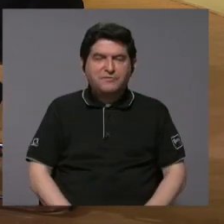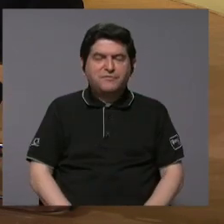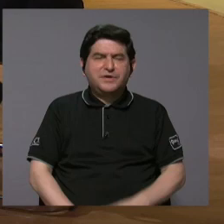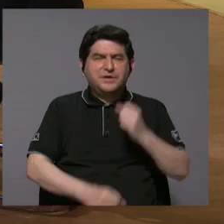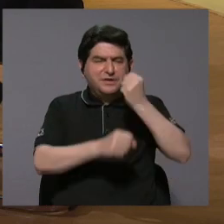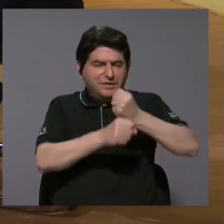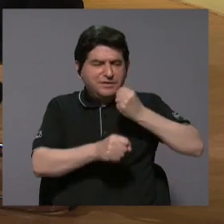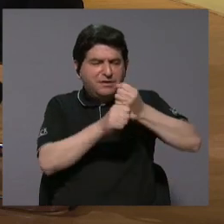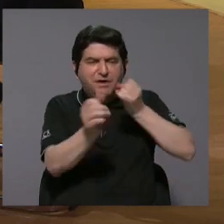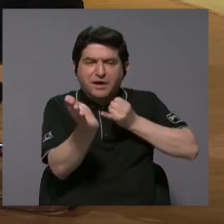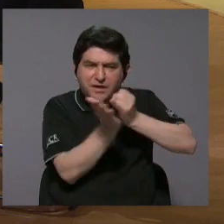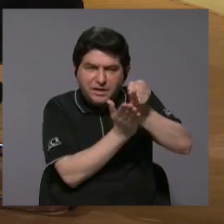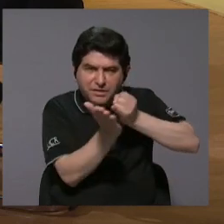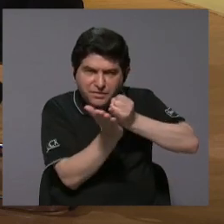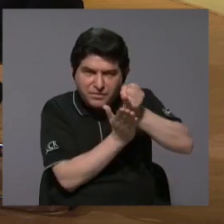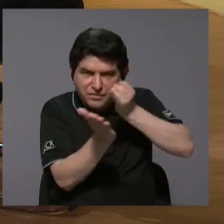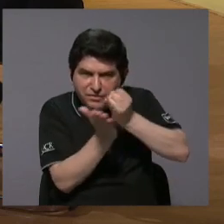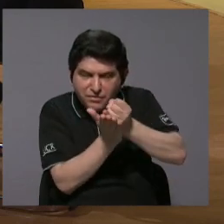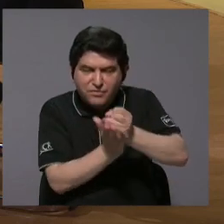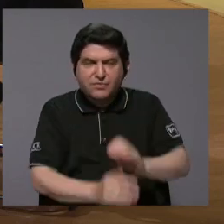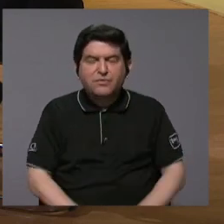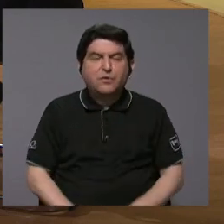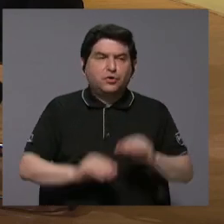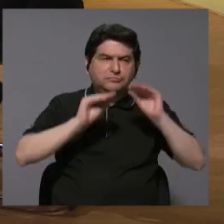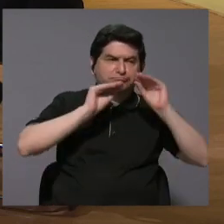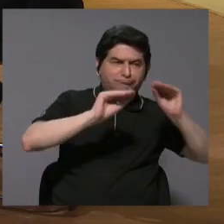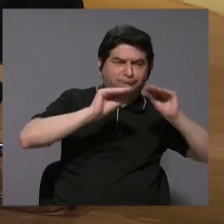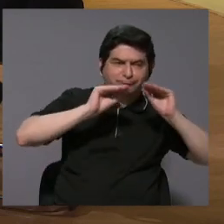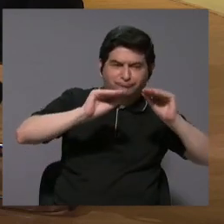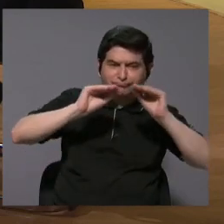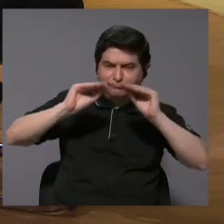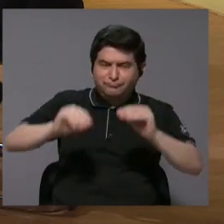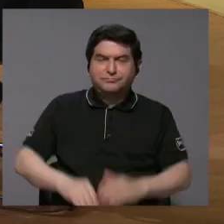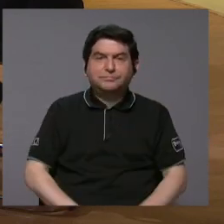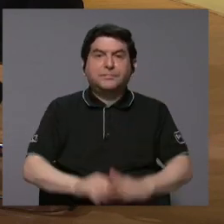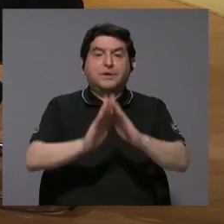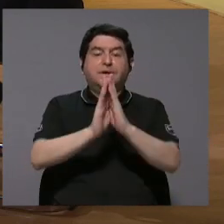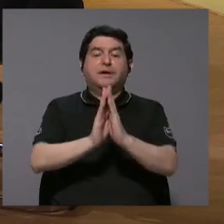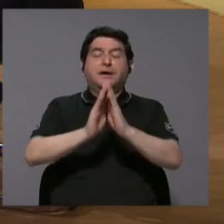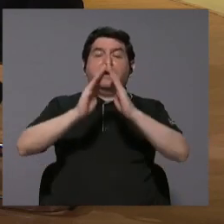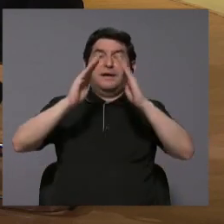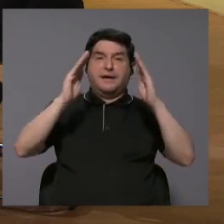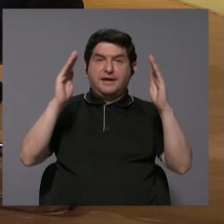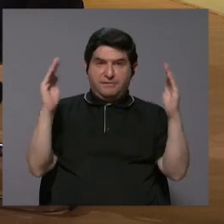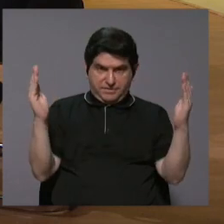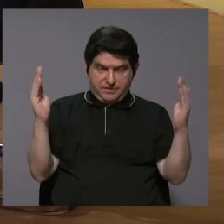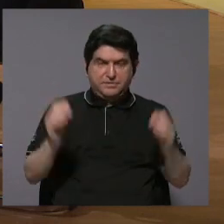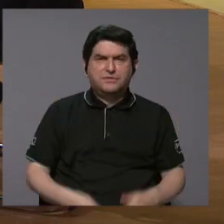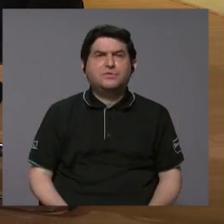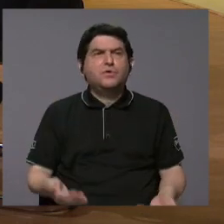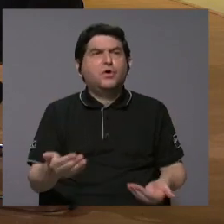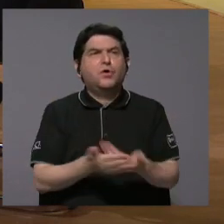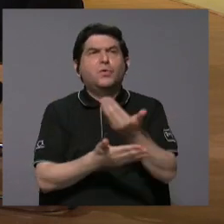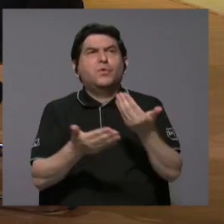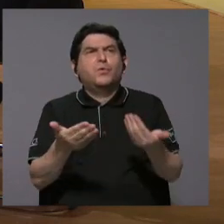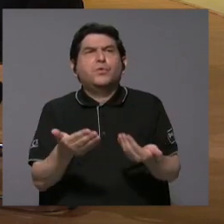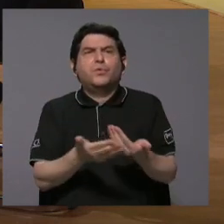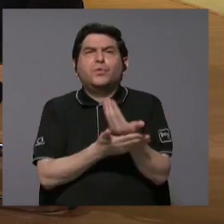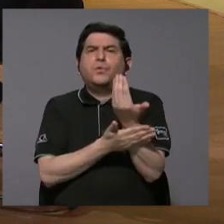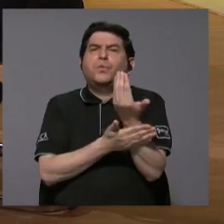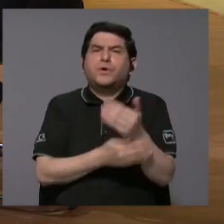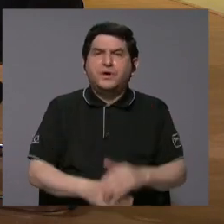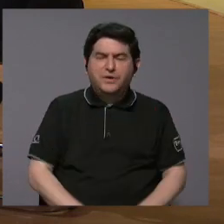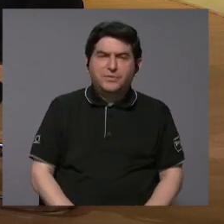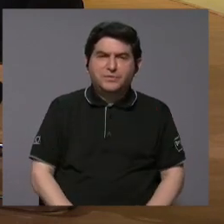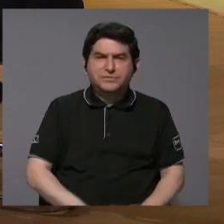dedicación a la investigación, a la docencia, a la apertura de nuevos